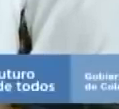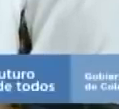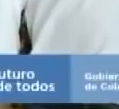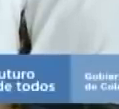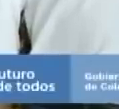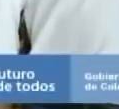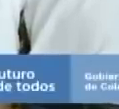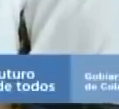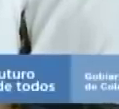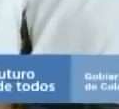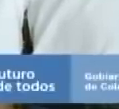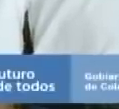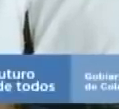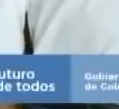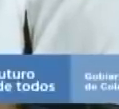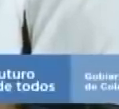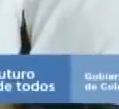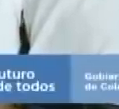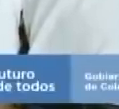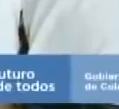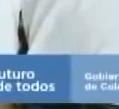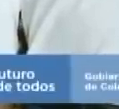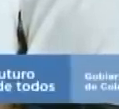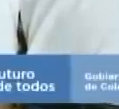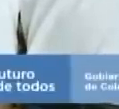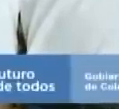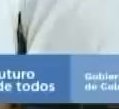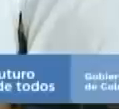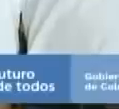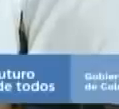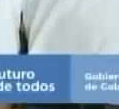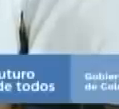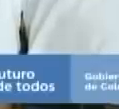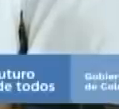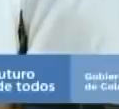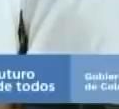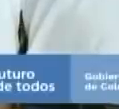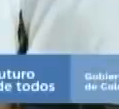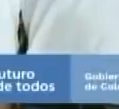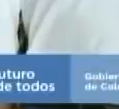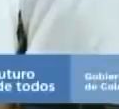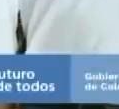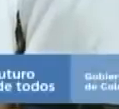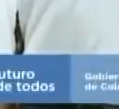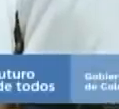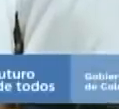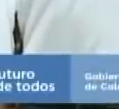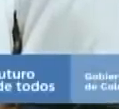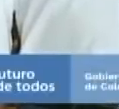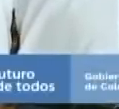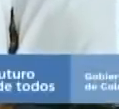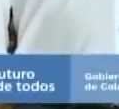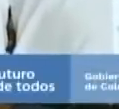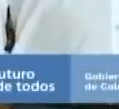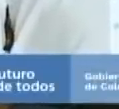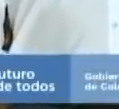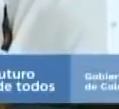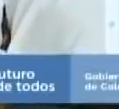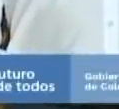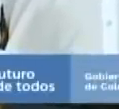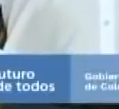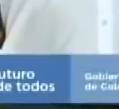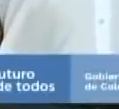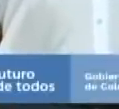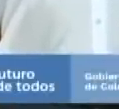desmantelar esa estructura que puede ser la que está detrás de algunos de esos vínculos con el sicariato y con posibles